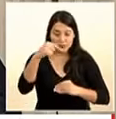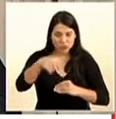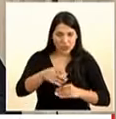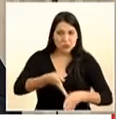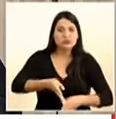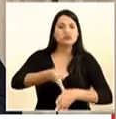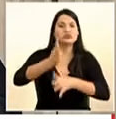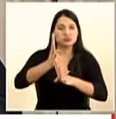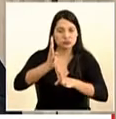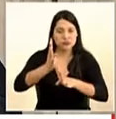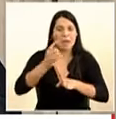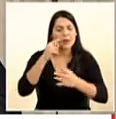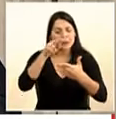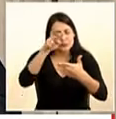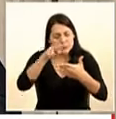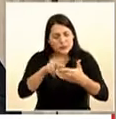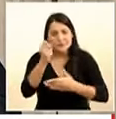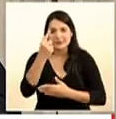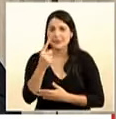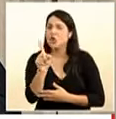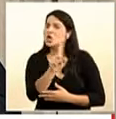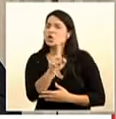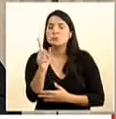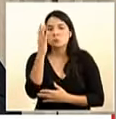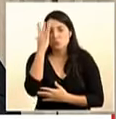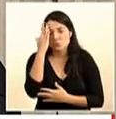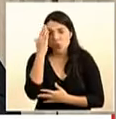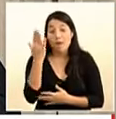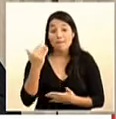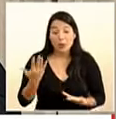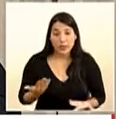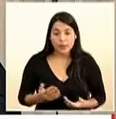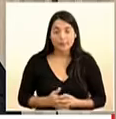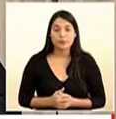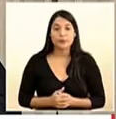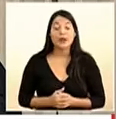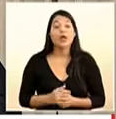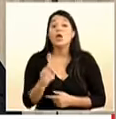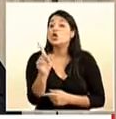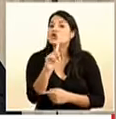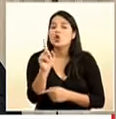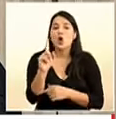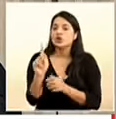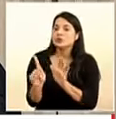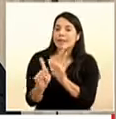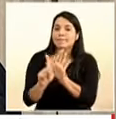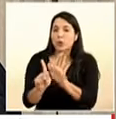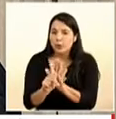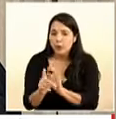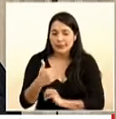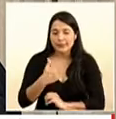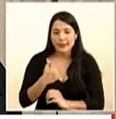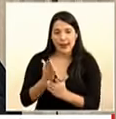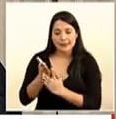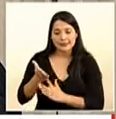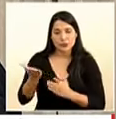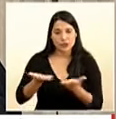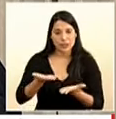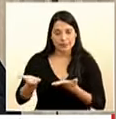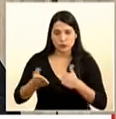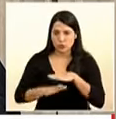sin entrar en un estado de preocupación porque porque no se restringe acceso a servicios básicos y